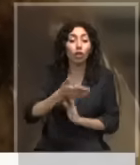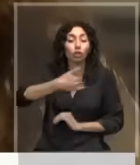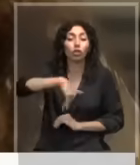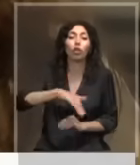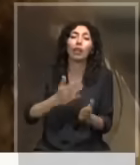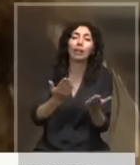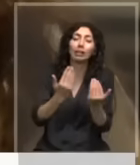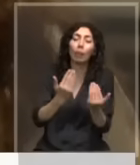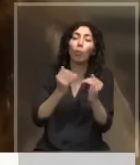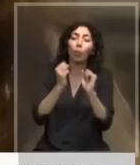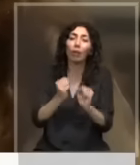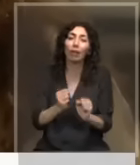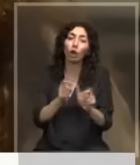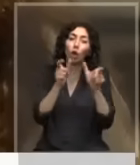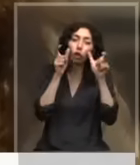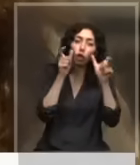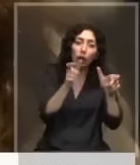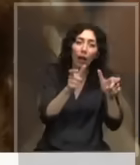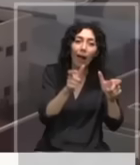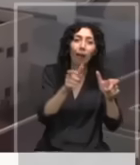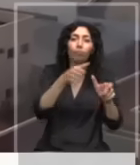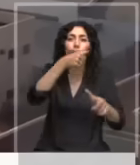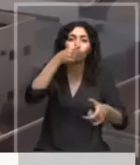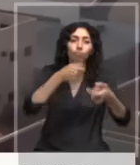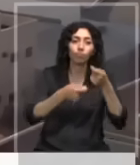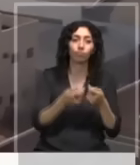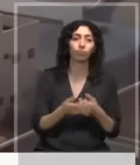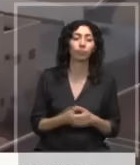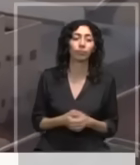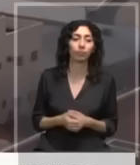para combatir el narcotráfico.